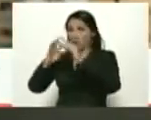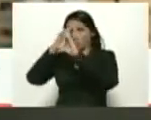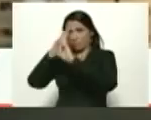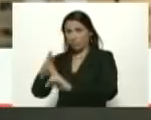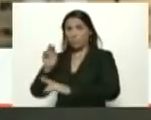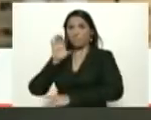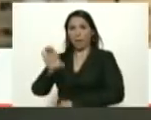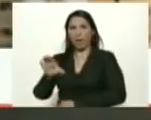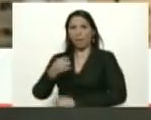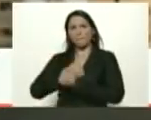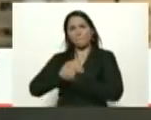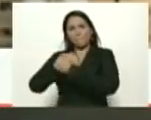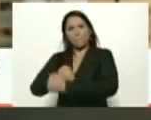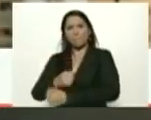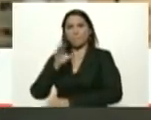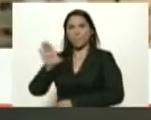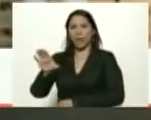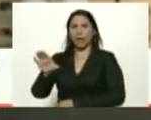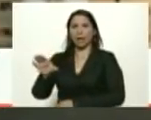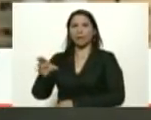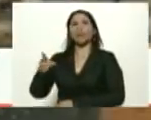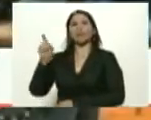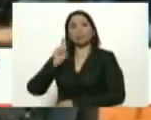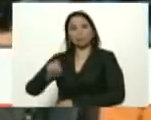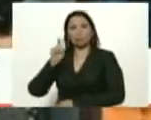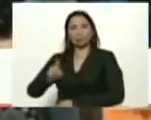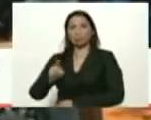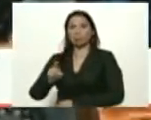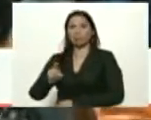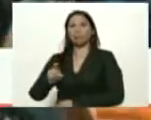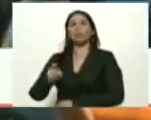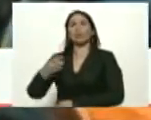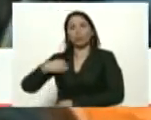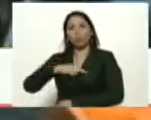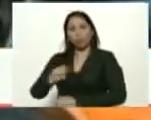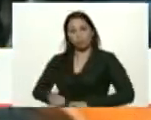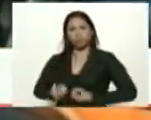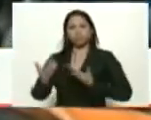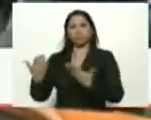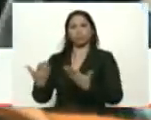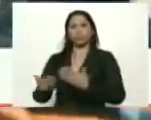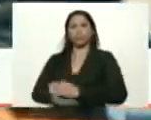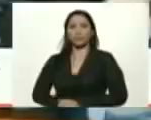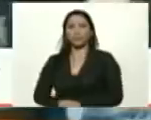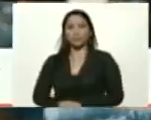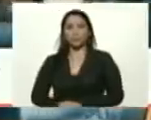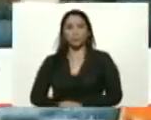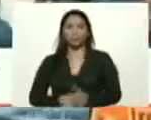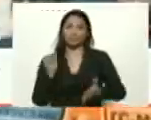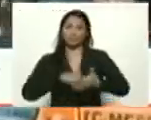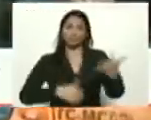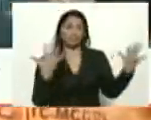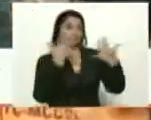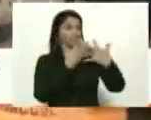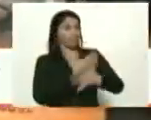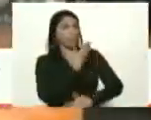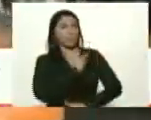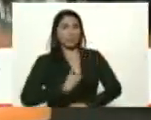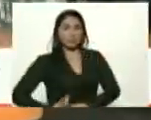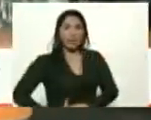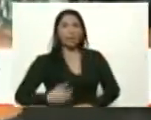con esta armada patria que tanto nos necesita y que veamos todo por el todo. Bueno, miren, sin duda, presidente, gracias